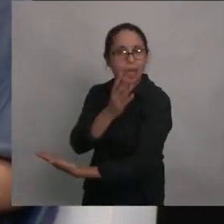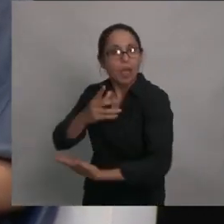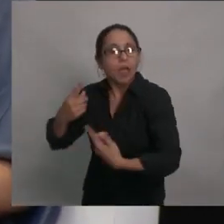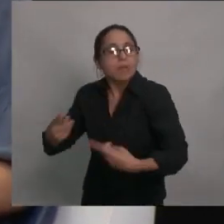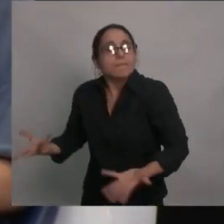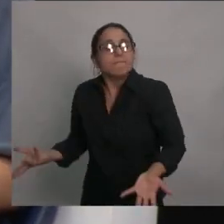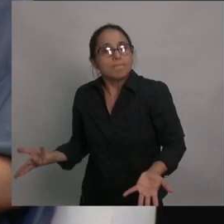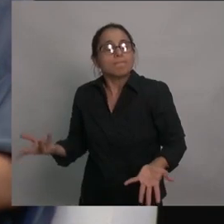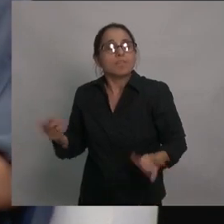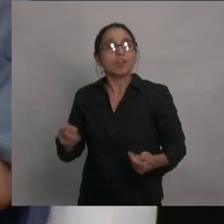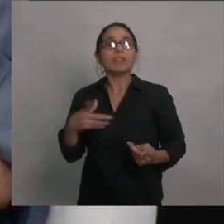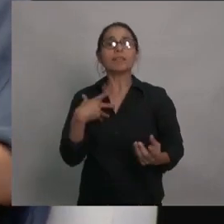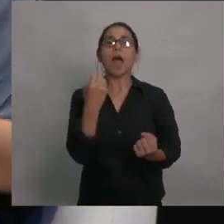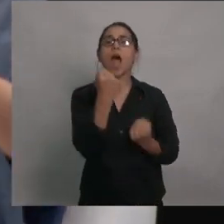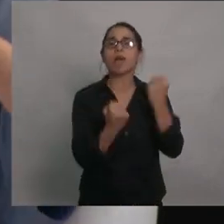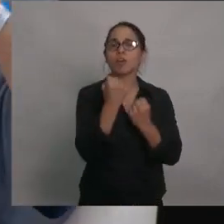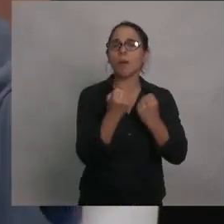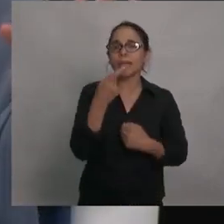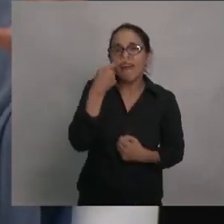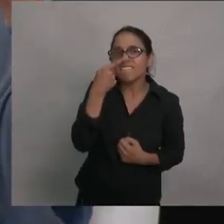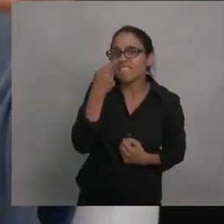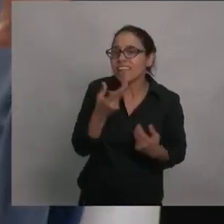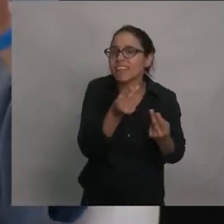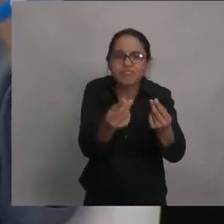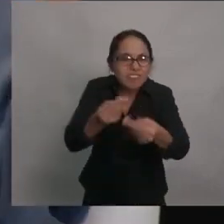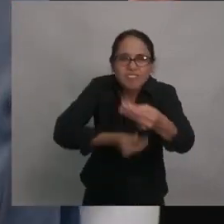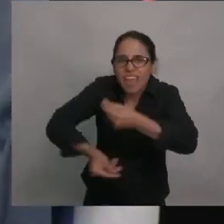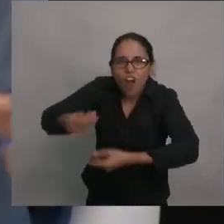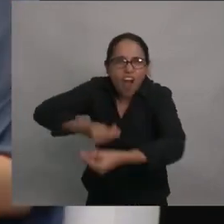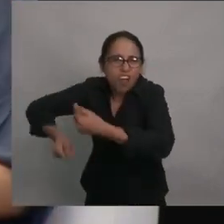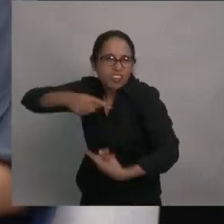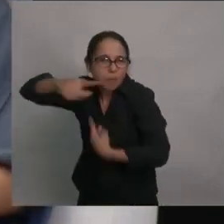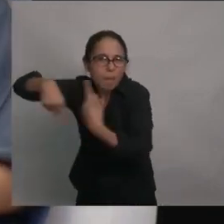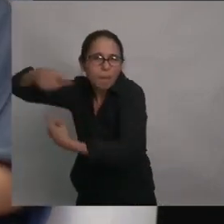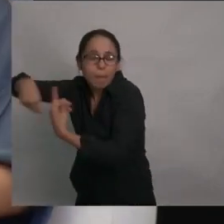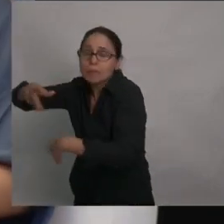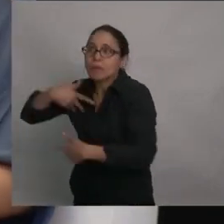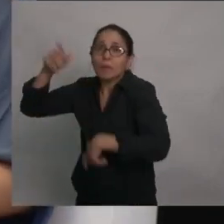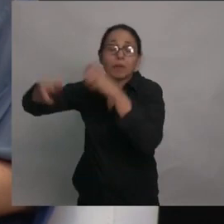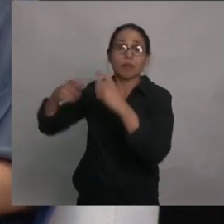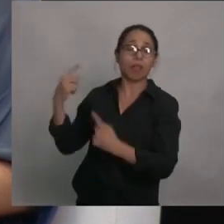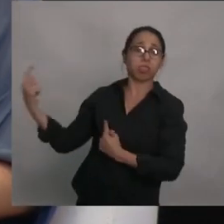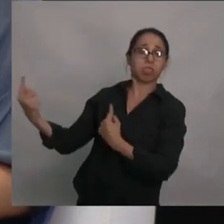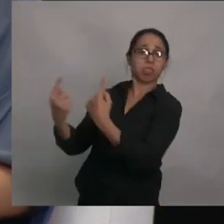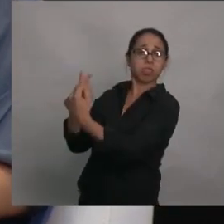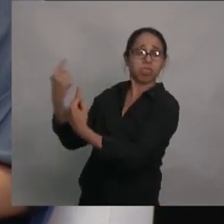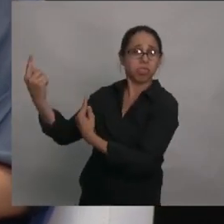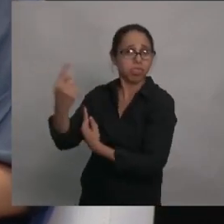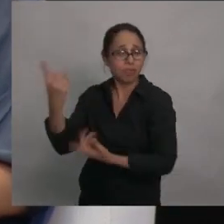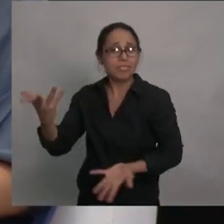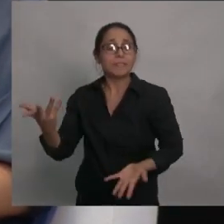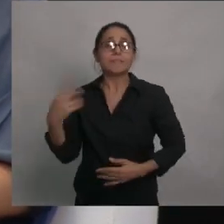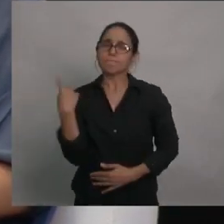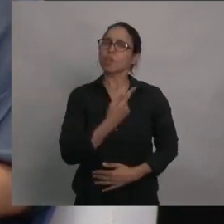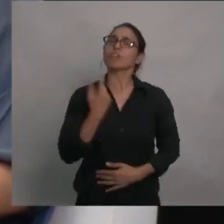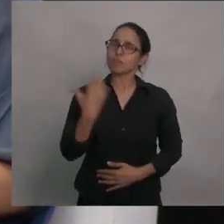la actividad especulativa que ha dejado a muchas personas también en el abandono. Tenemos que crear un